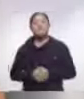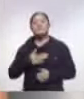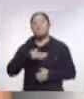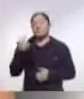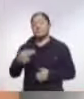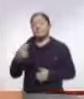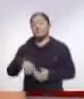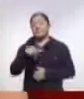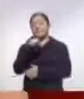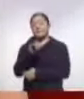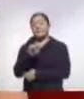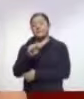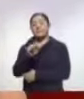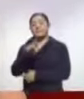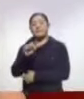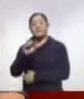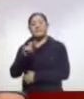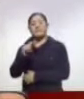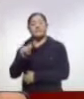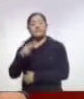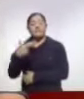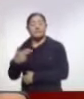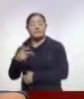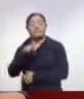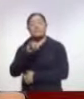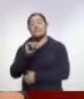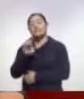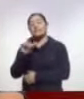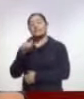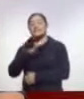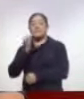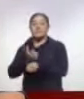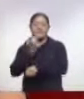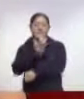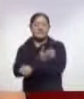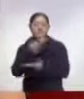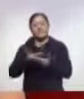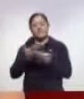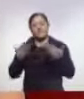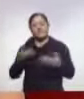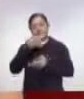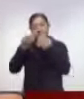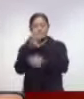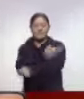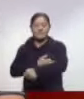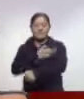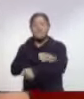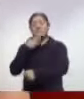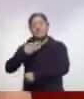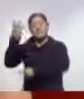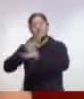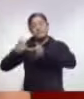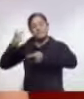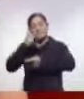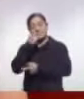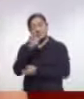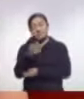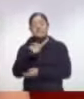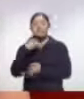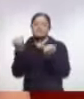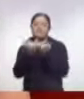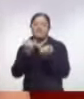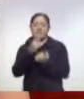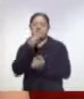Mi nombre es Aislet Lira y estaré acompañándolo en esta segunda emisión. Le damos la bienvenida y también le recordamos que nos puede